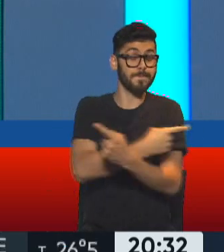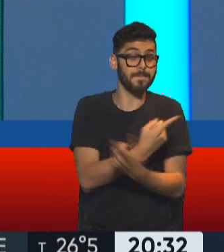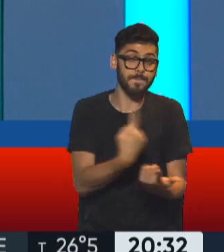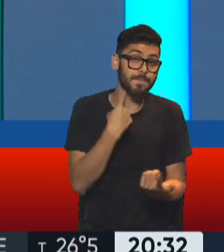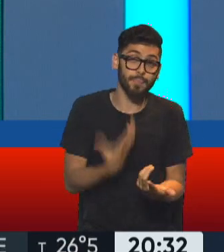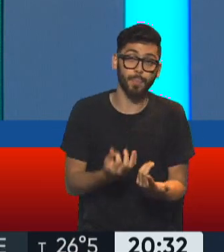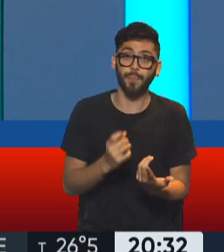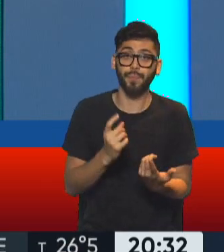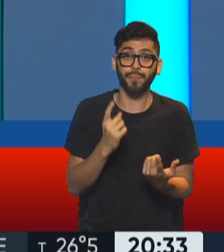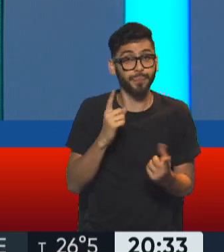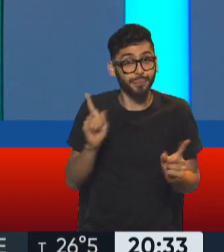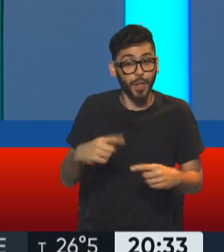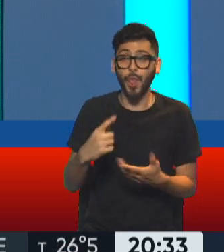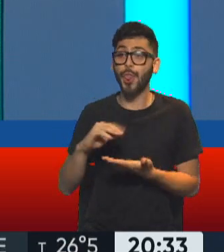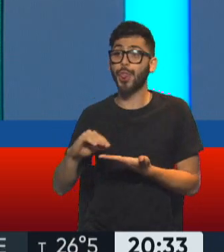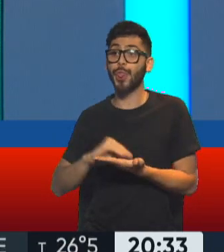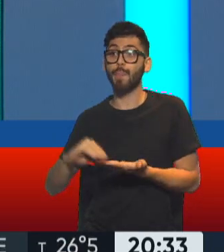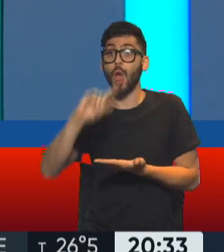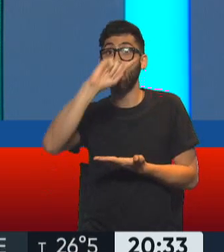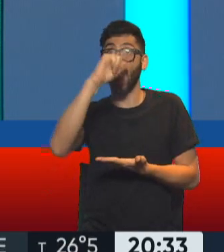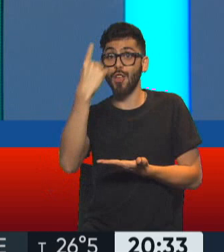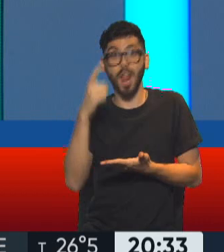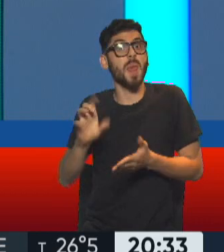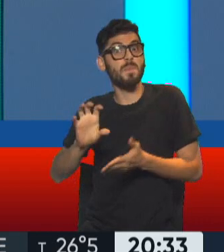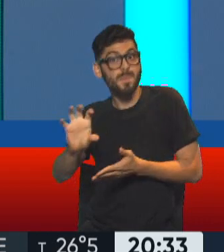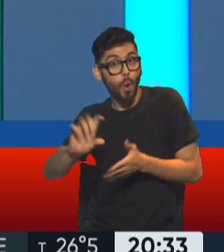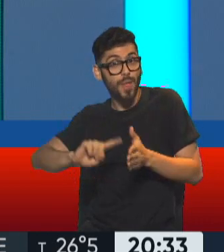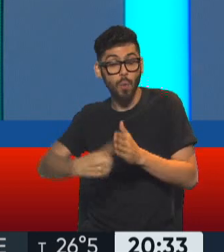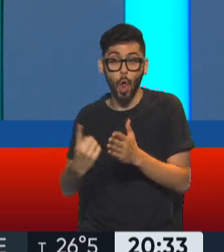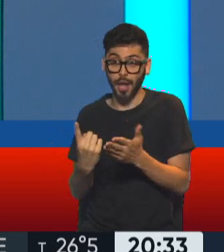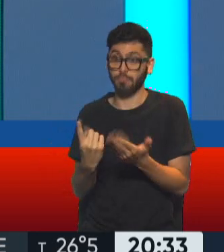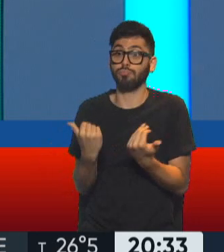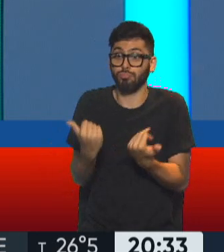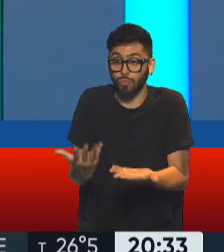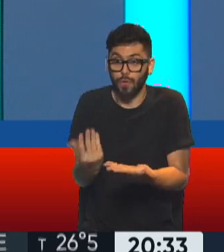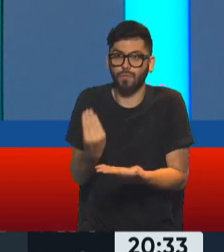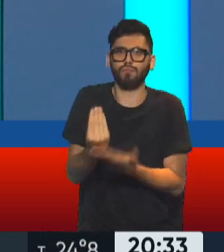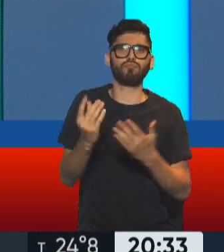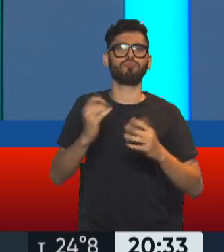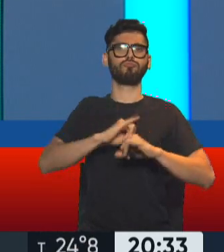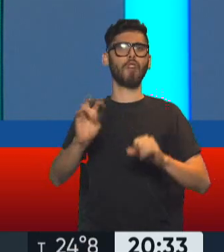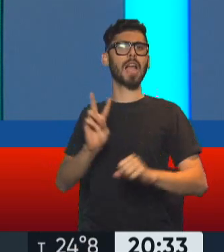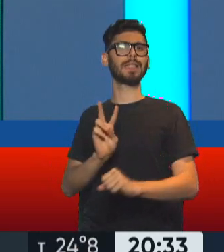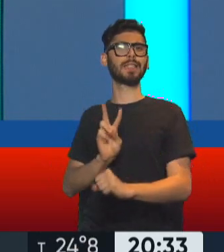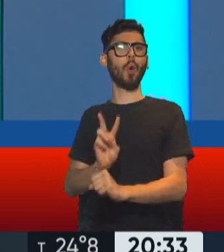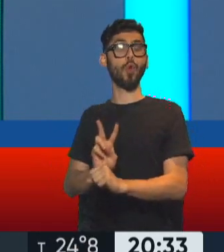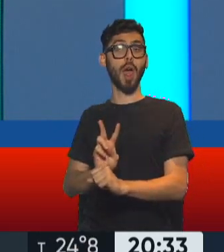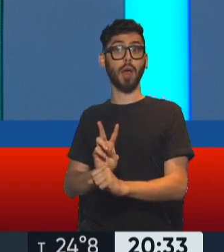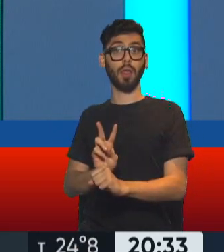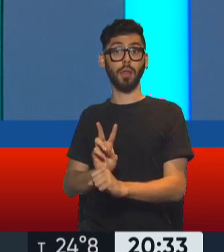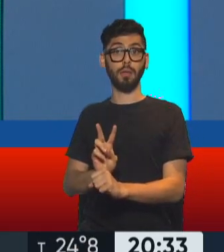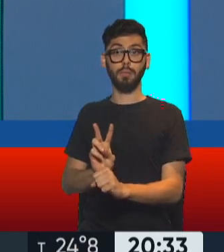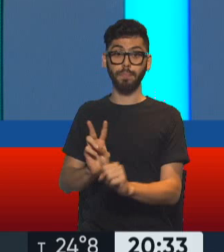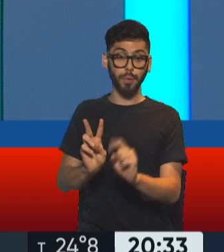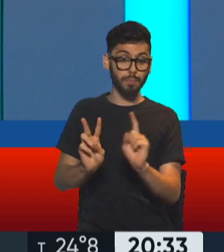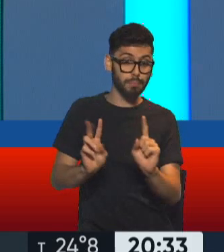ser candidato a diputado nacional por la provincia de Buenos Aires, levantar la bandera de la seguridad y al mismo tiempo